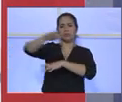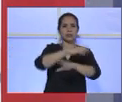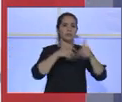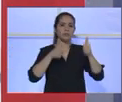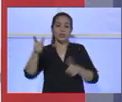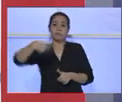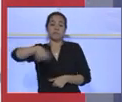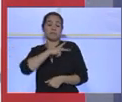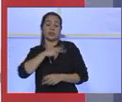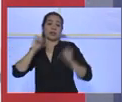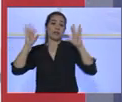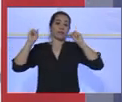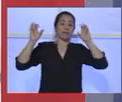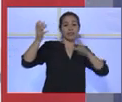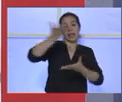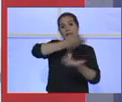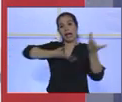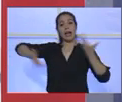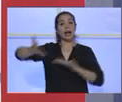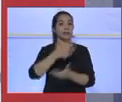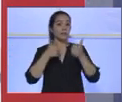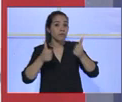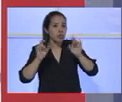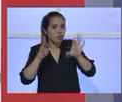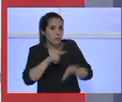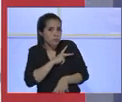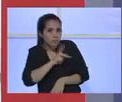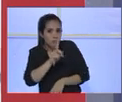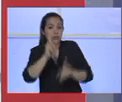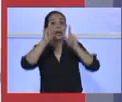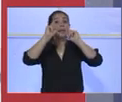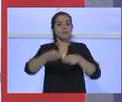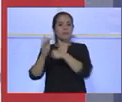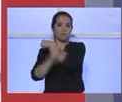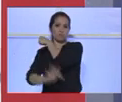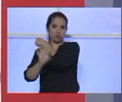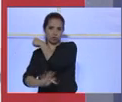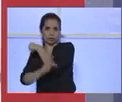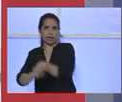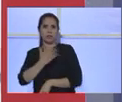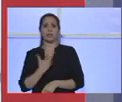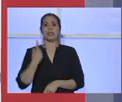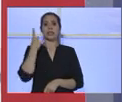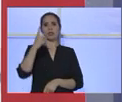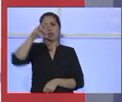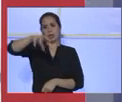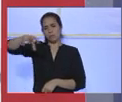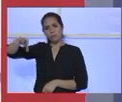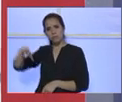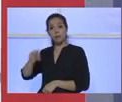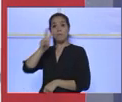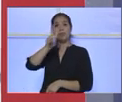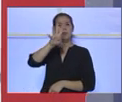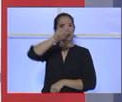personas y no solamente mi persona, sino el equipo de la DINAC, los directores. El director del aeropuerto está 24 horas en